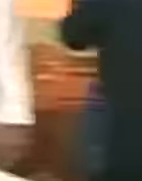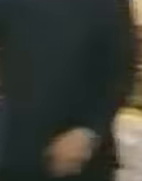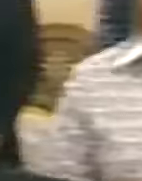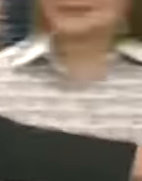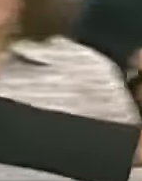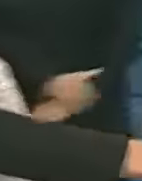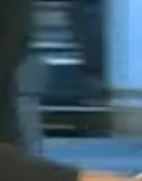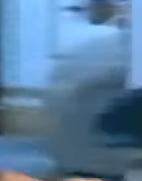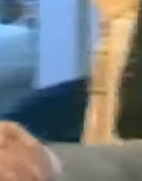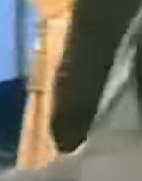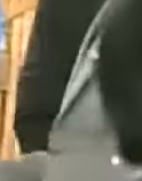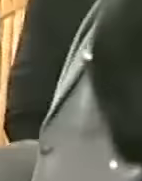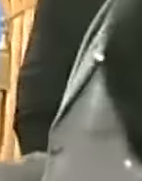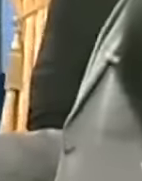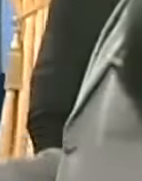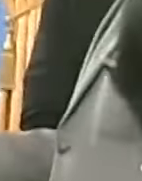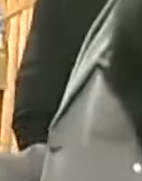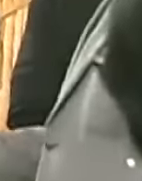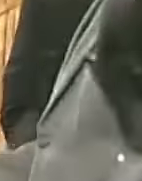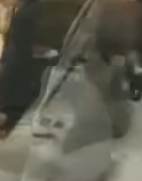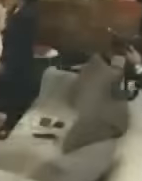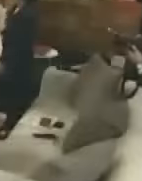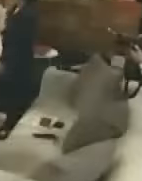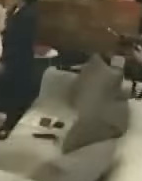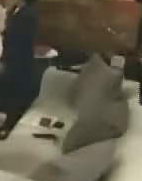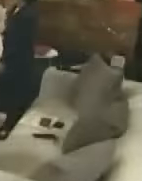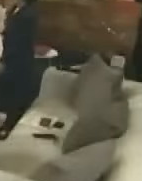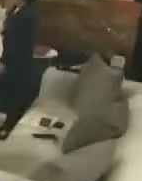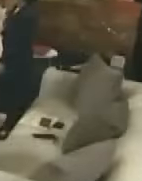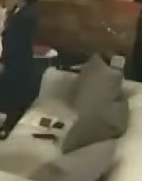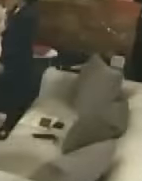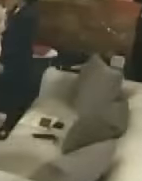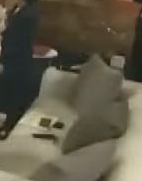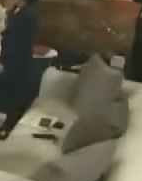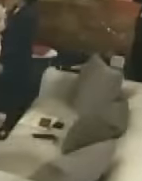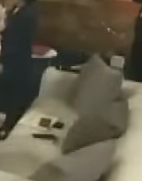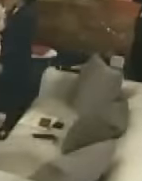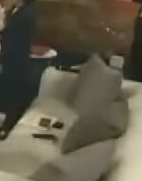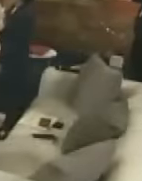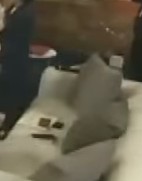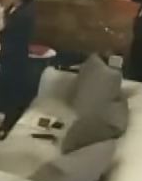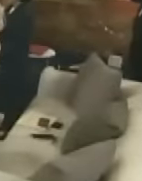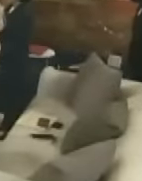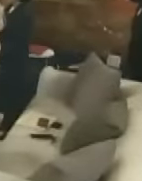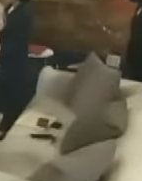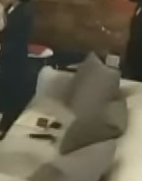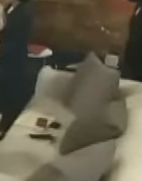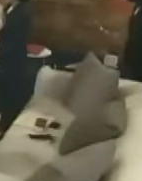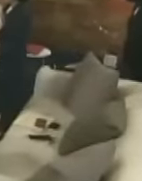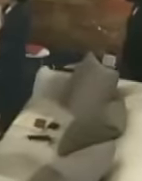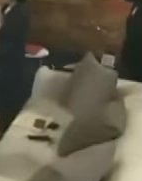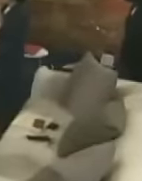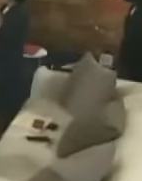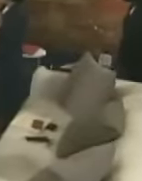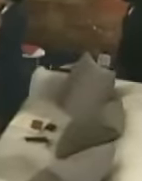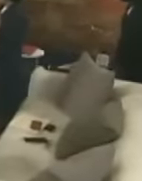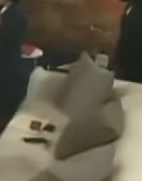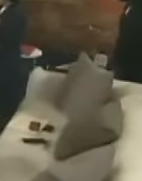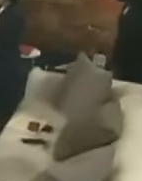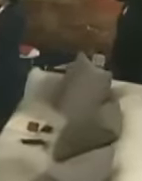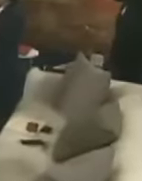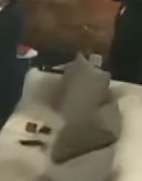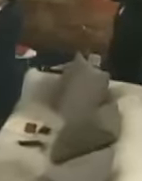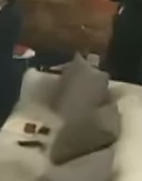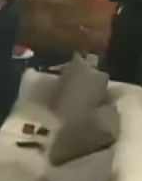de diálogo. Es recibida en este momento por el presidente Nicolás Maduro Moros, quien la saluda tras este encuentro que se estuvieron el día de